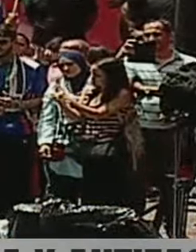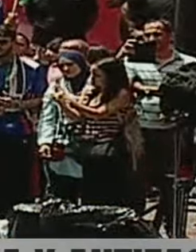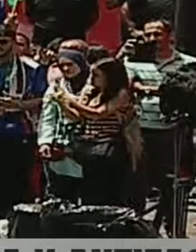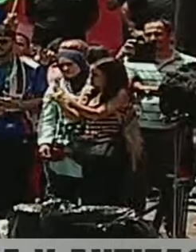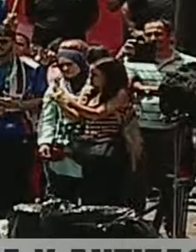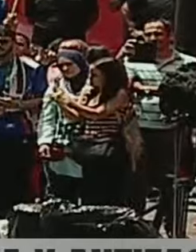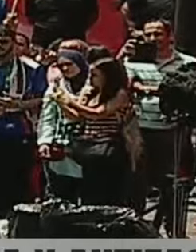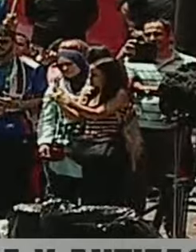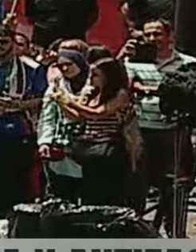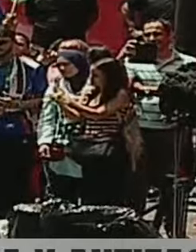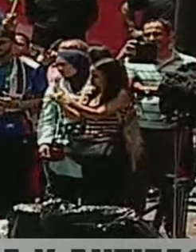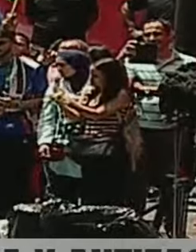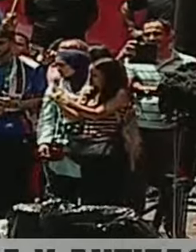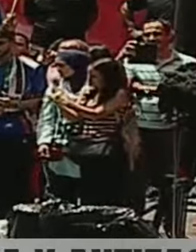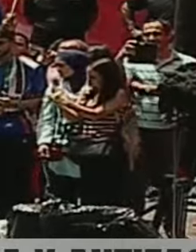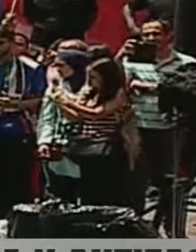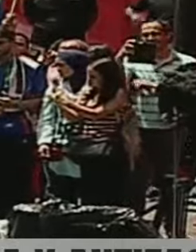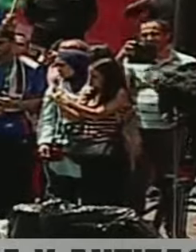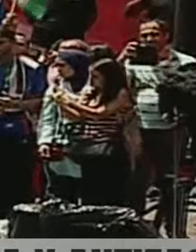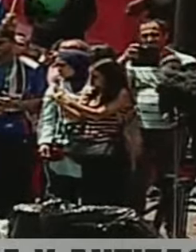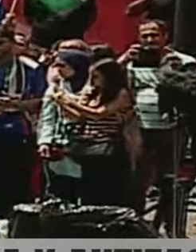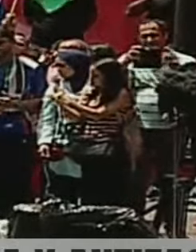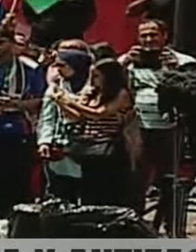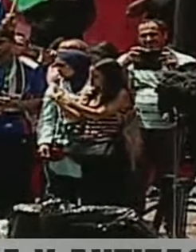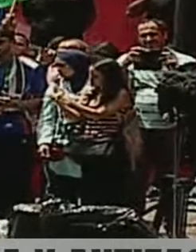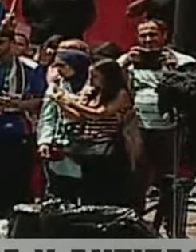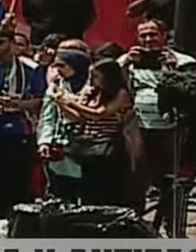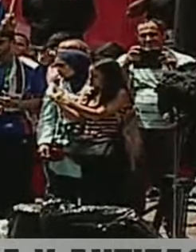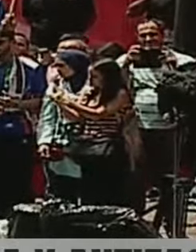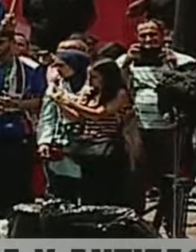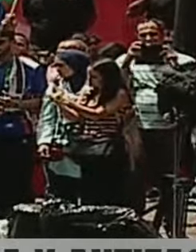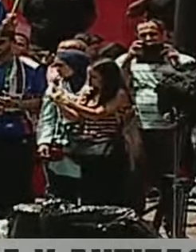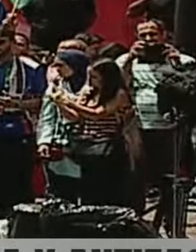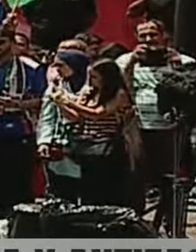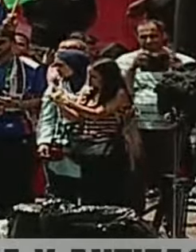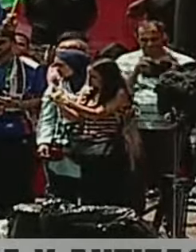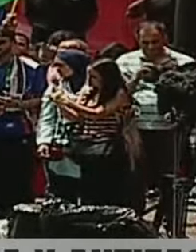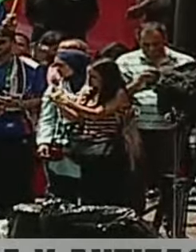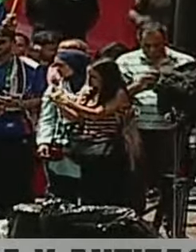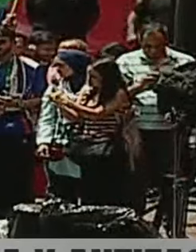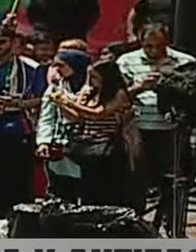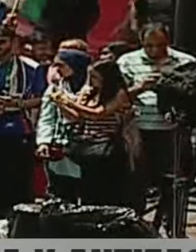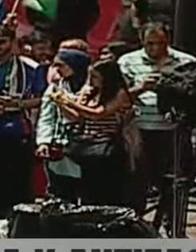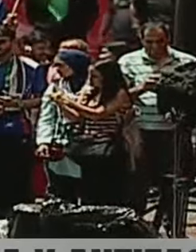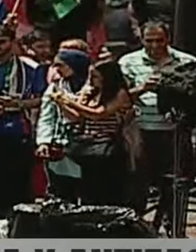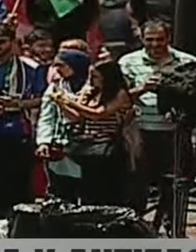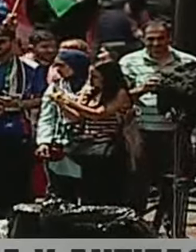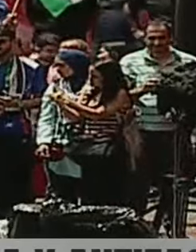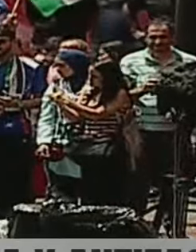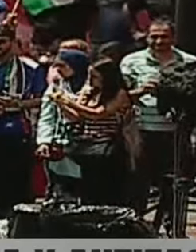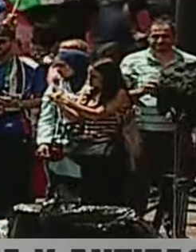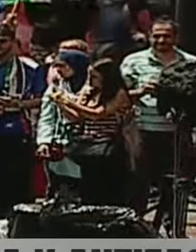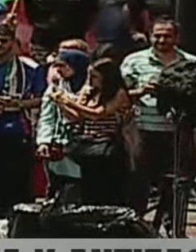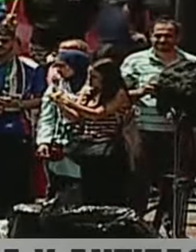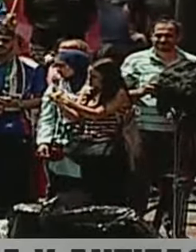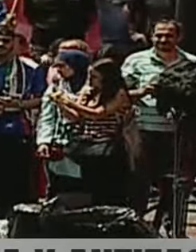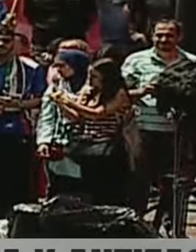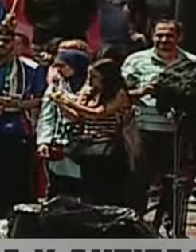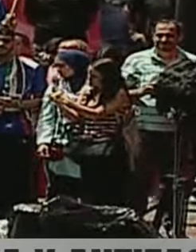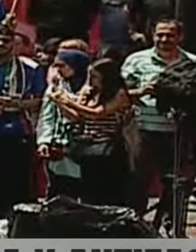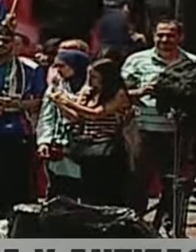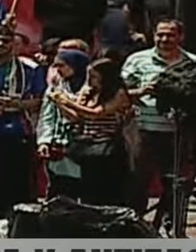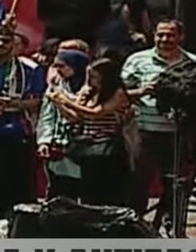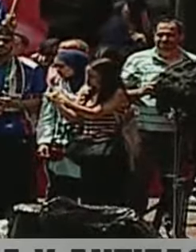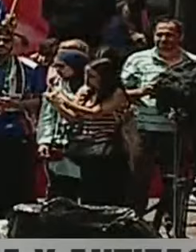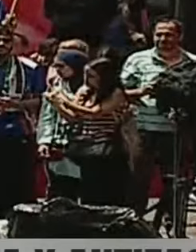un de la iglesia luterana, durante la Segunda Guerra Mundial, y parafraseo,